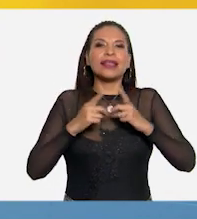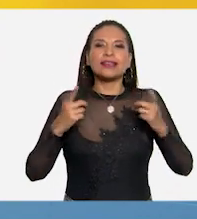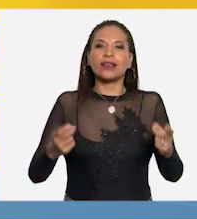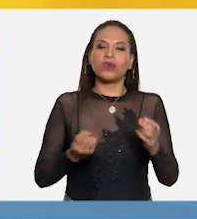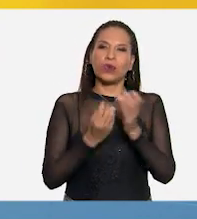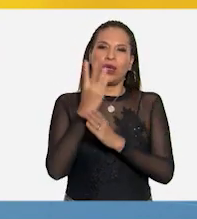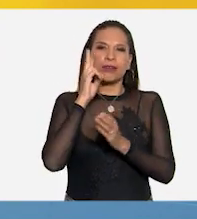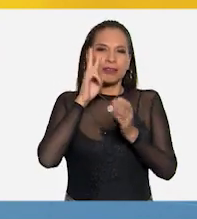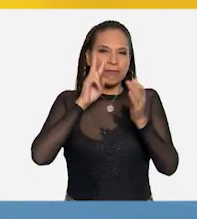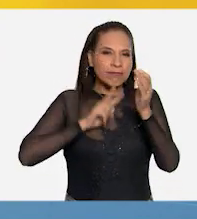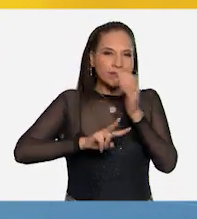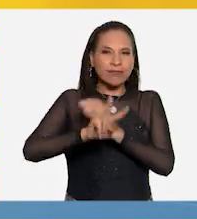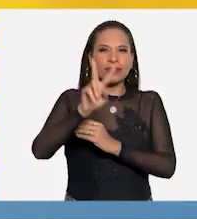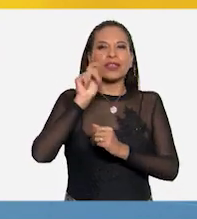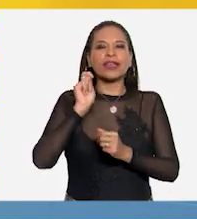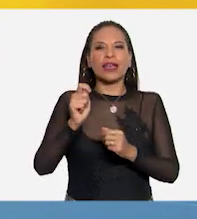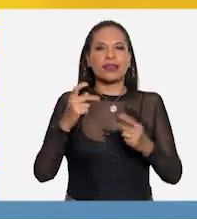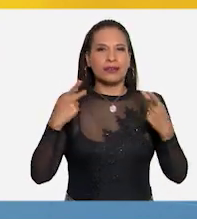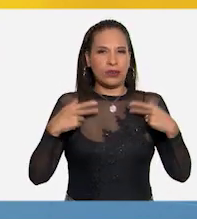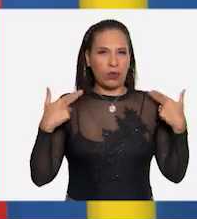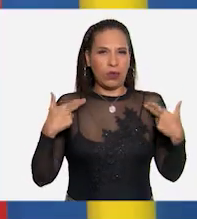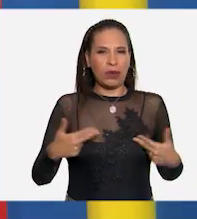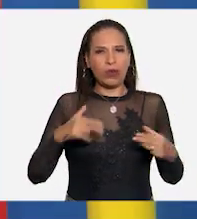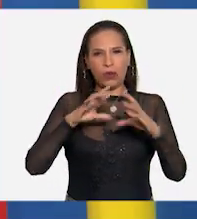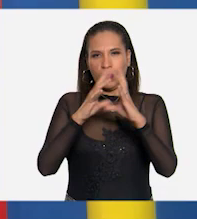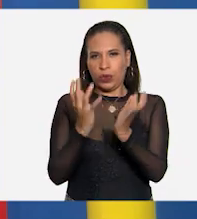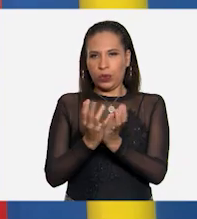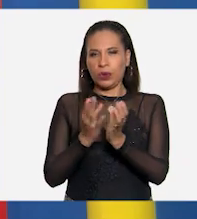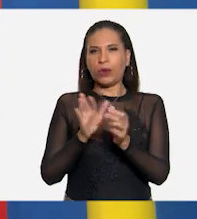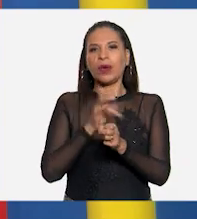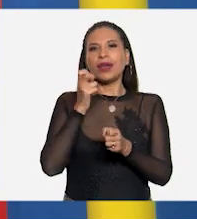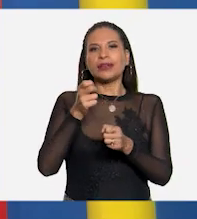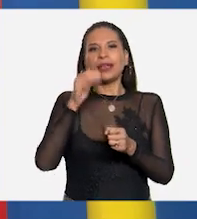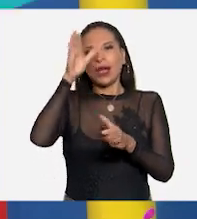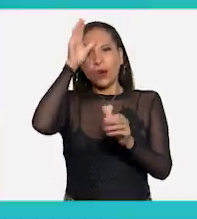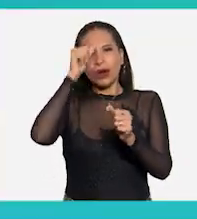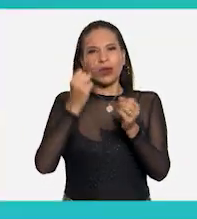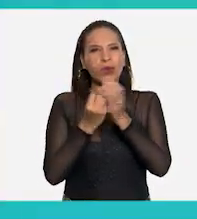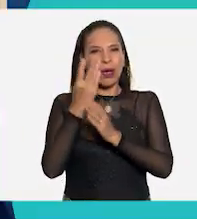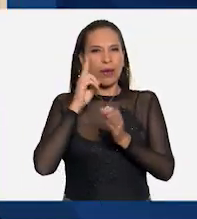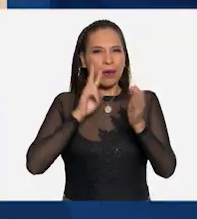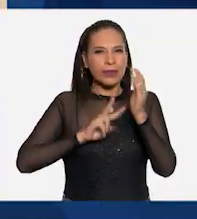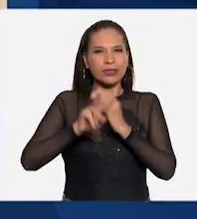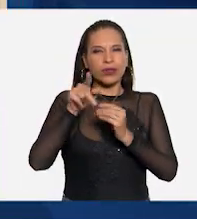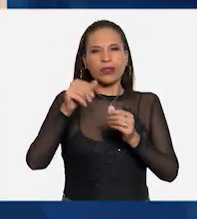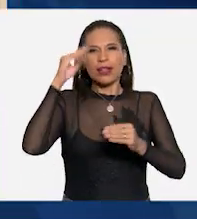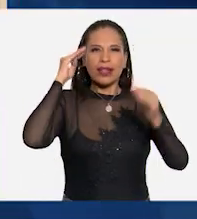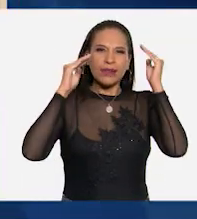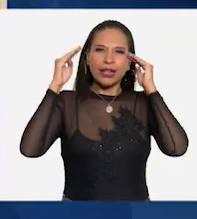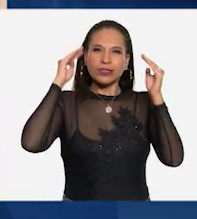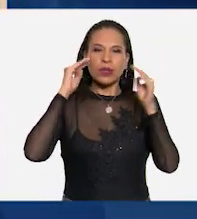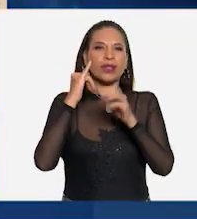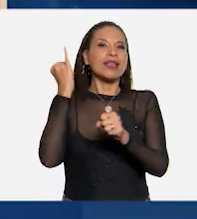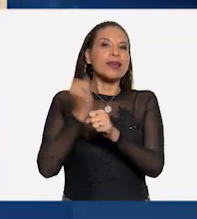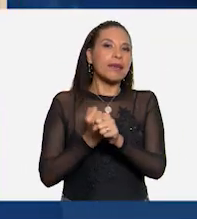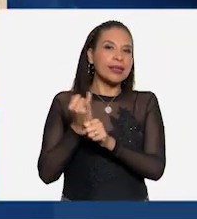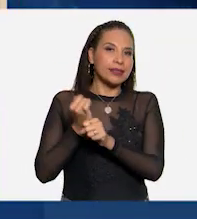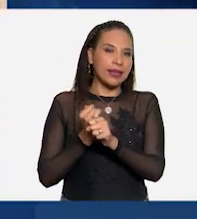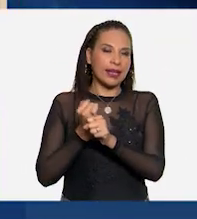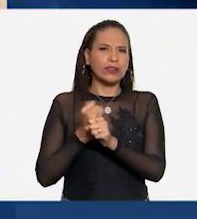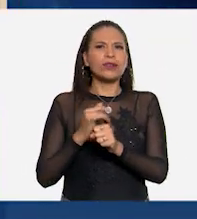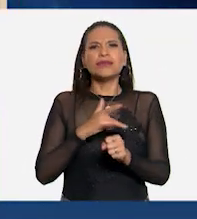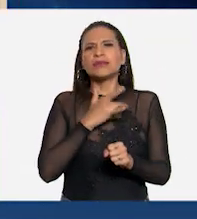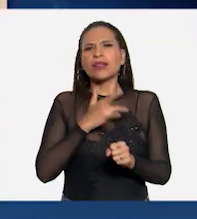una nueva visión del ser humano y del mundo. De acuerdo con esta nueva visión, la reflexión y la investigación